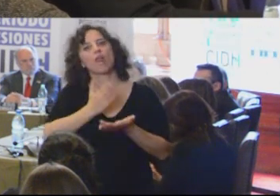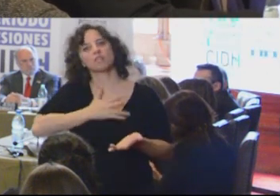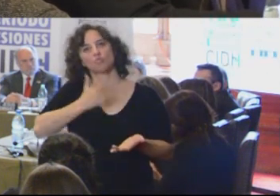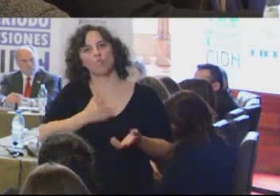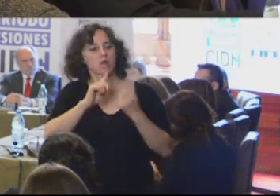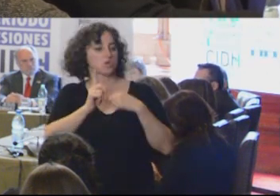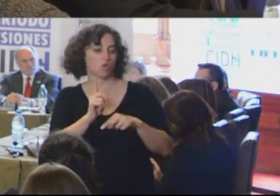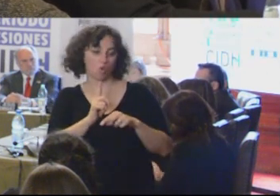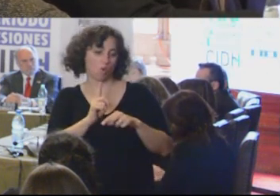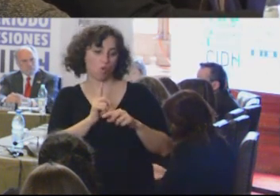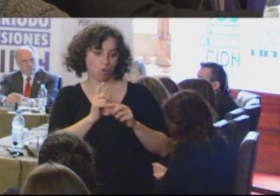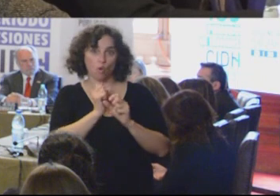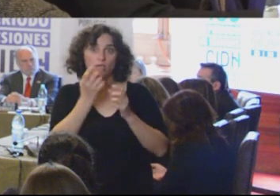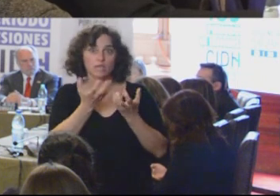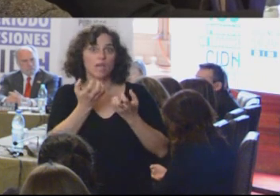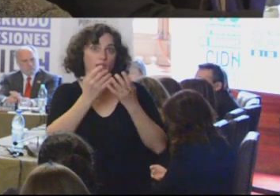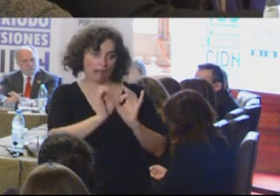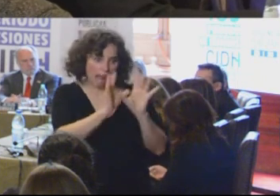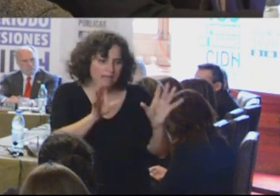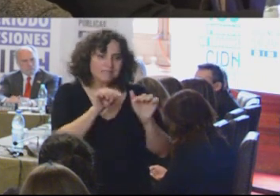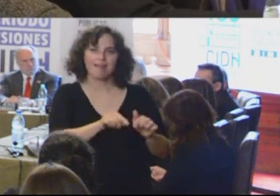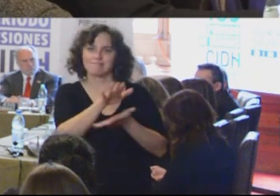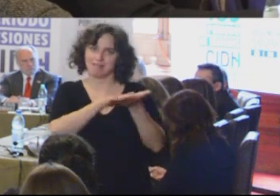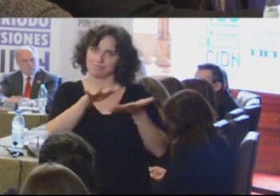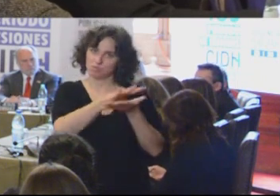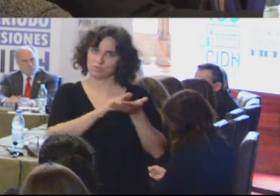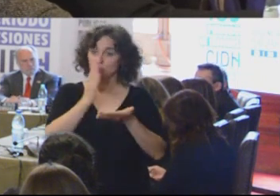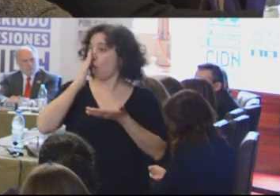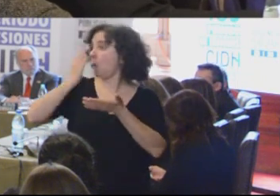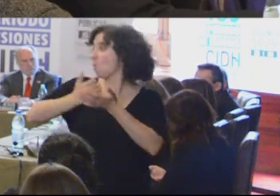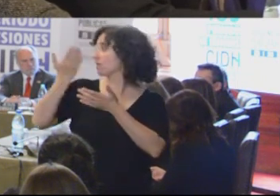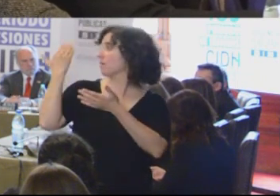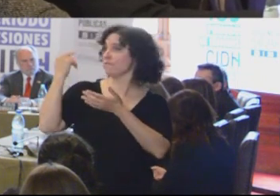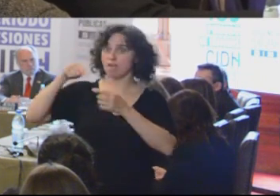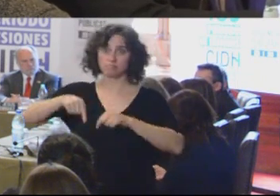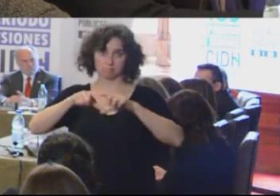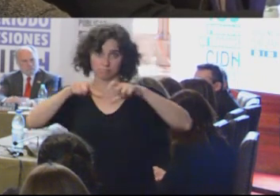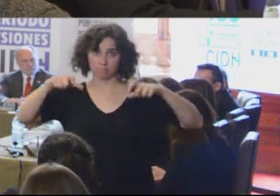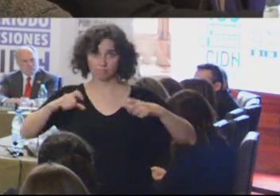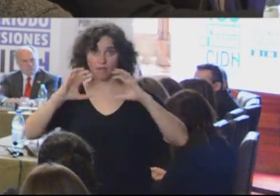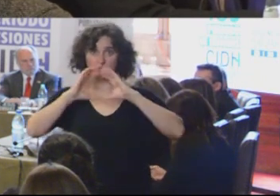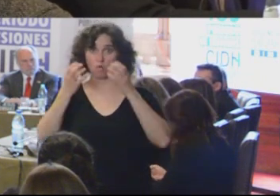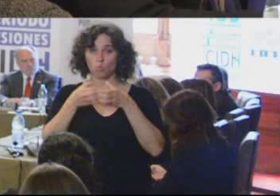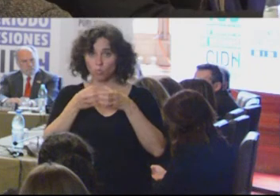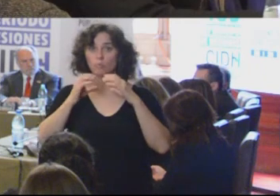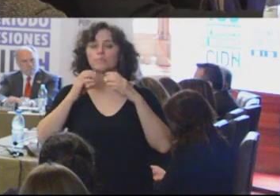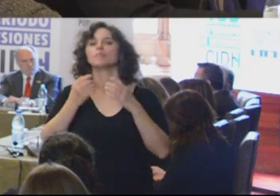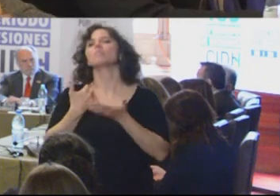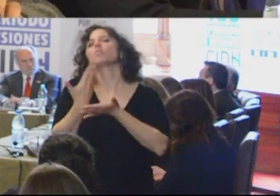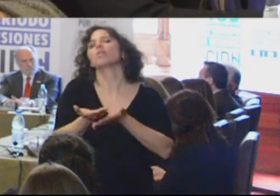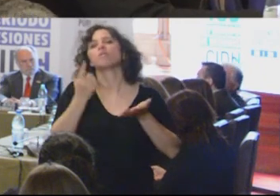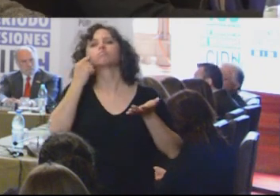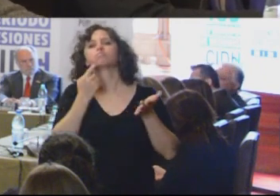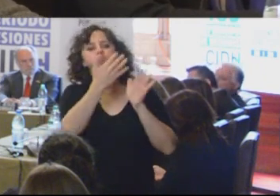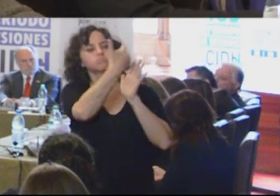en el deber de esclarecerlos desde la última vez que compareció a este escenario y se presentaron unas cifras que